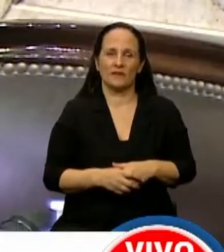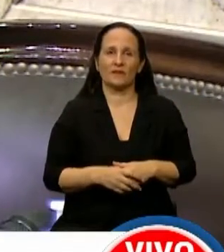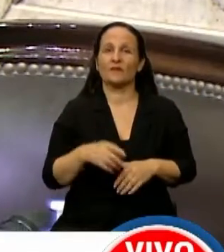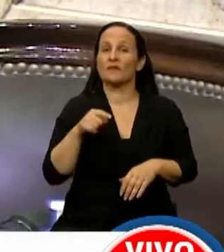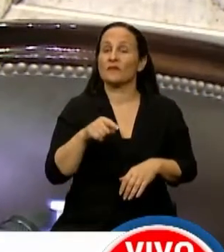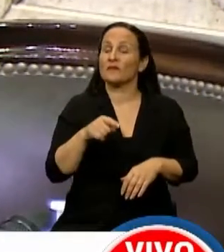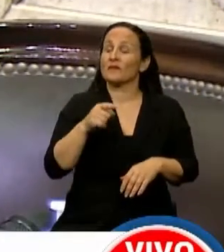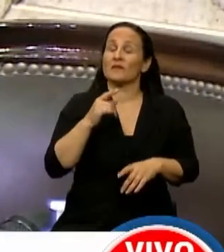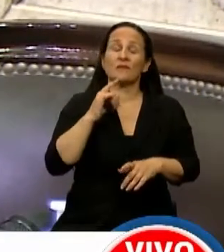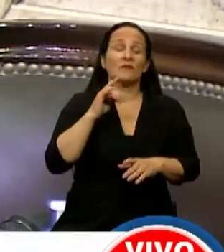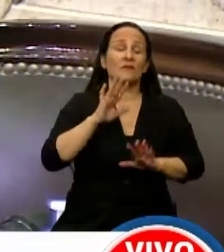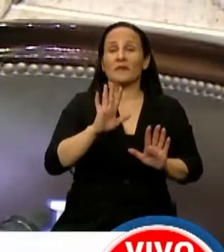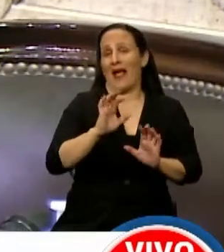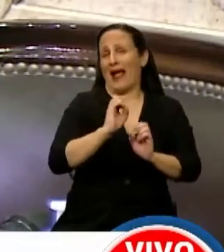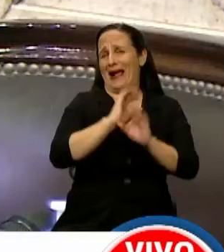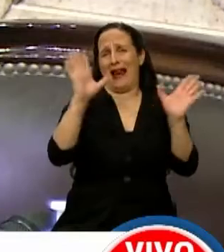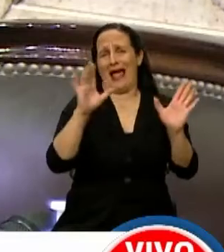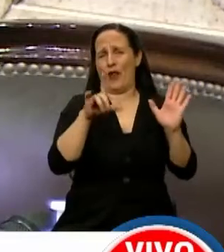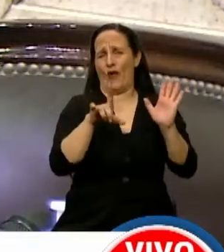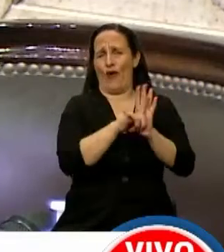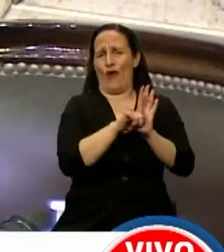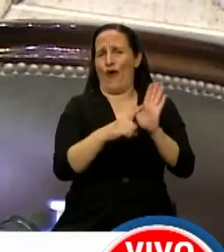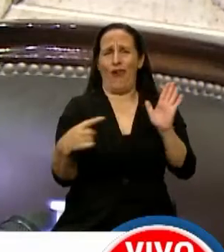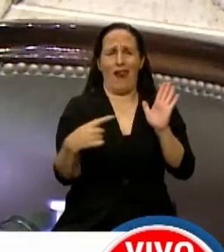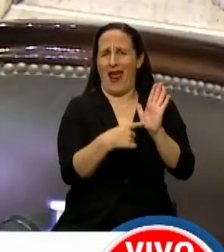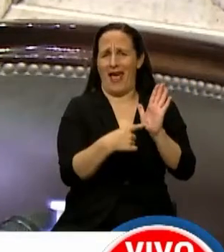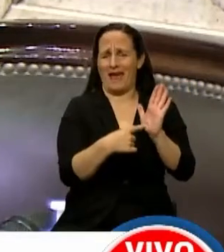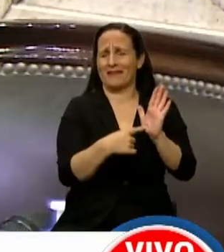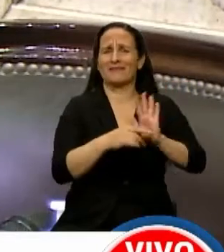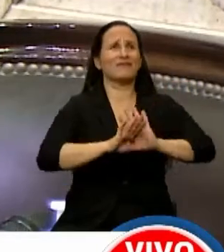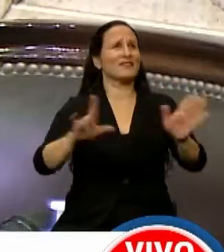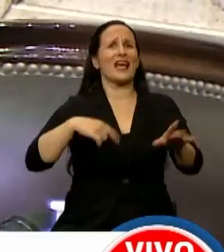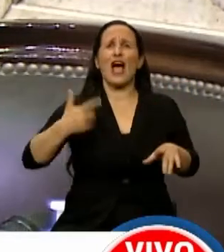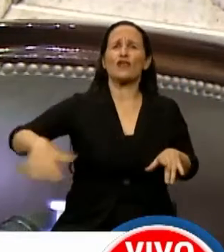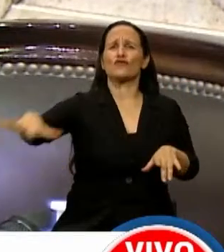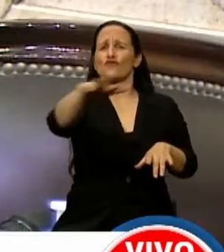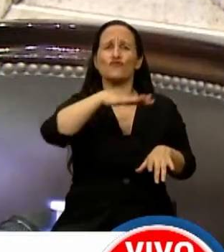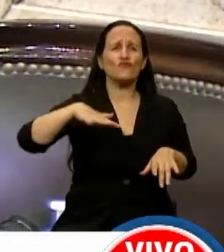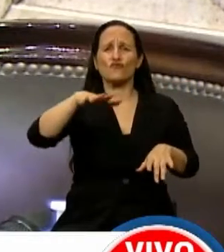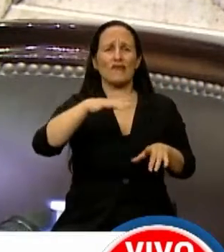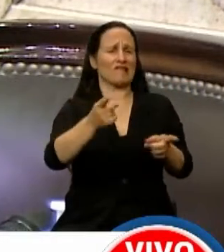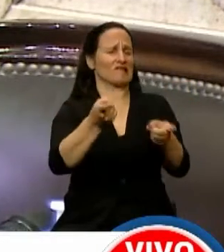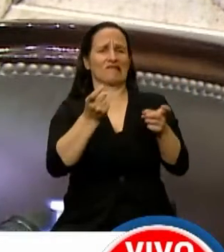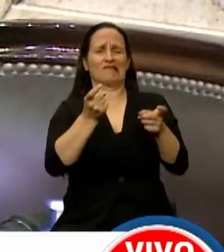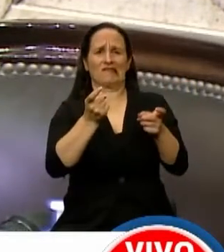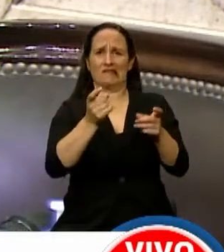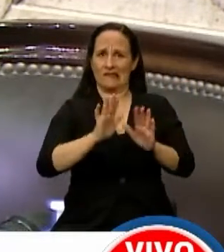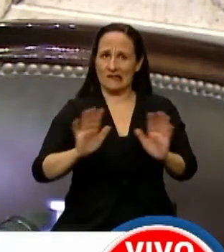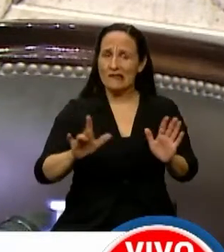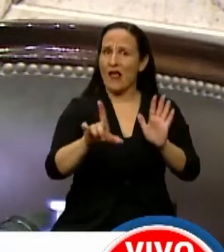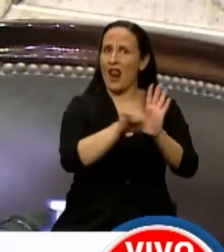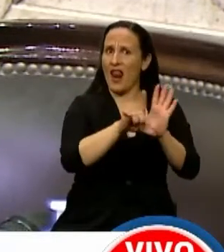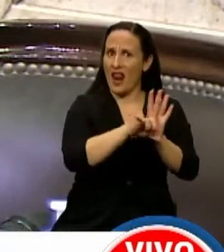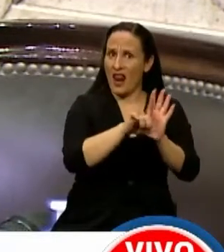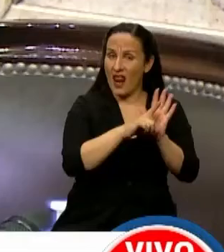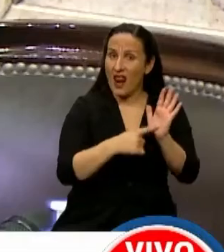Queda por claro, por supuesto, que esta es una ley que ya la sociedad la requiere. Es una ley